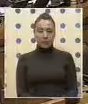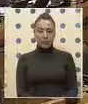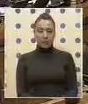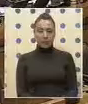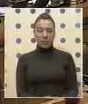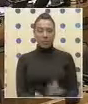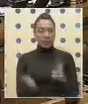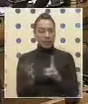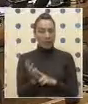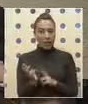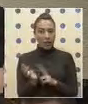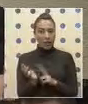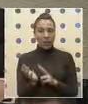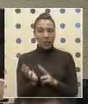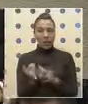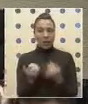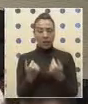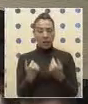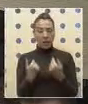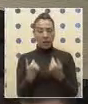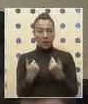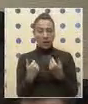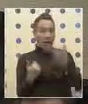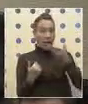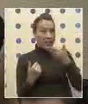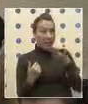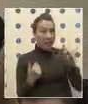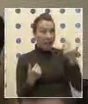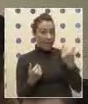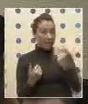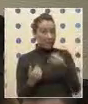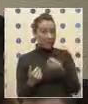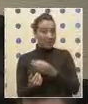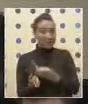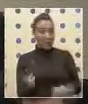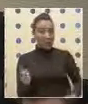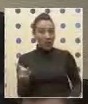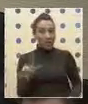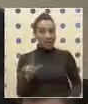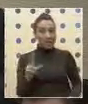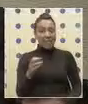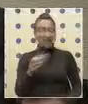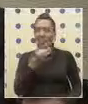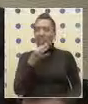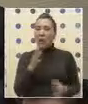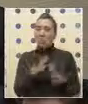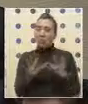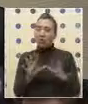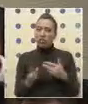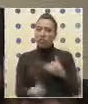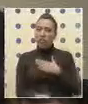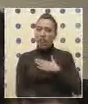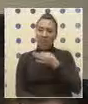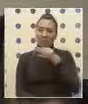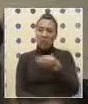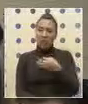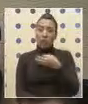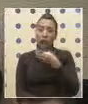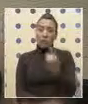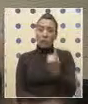La verdad es que mi predecesor, colega Silver, ha dicho mucho de lo que yo también he querido expresar y quiero decir